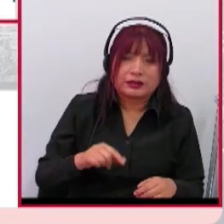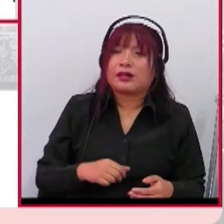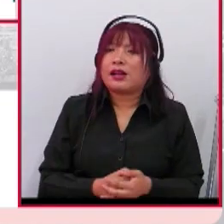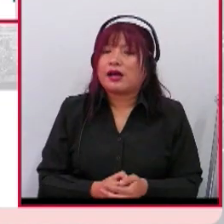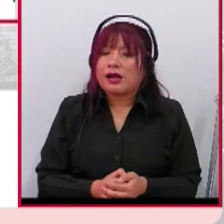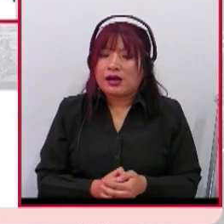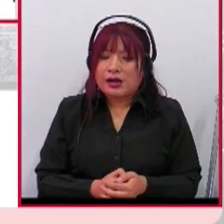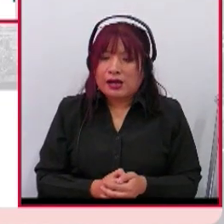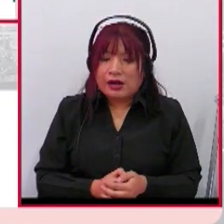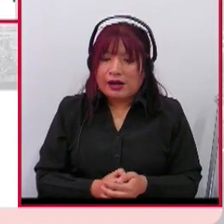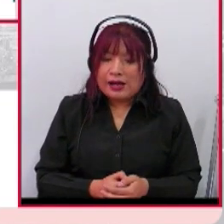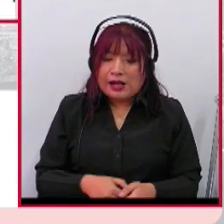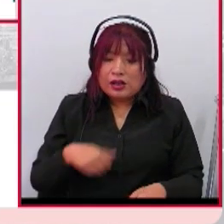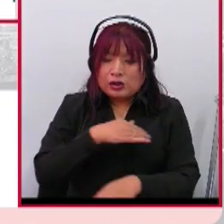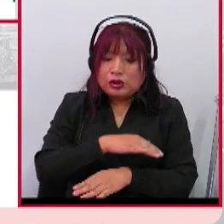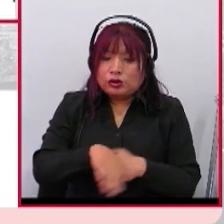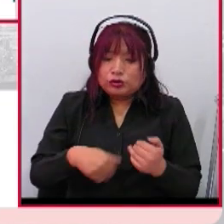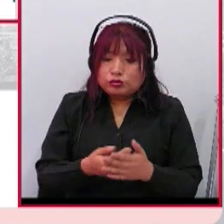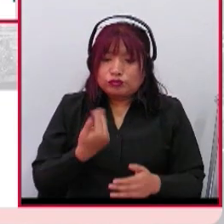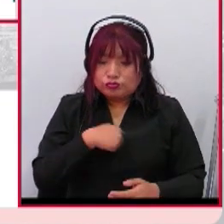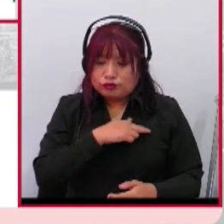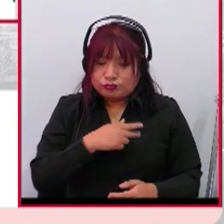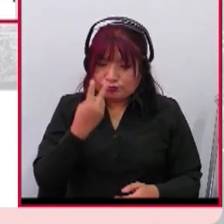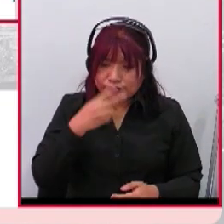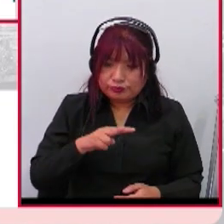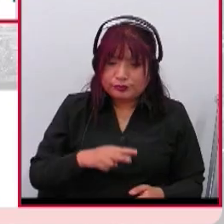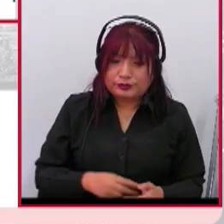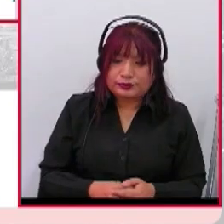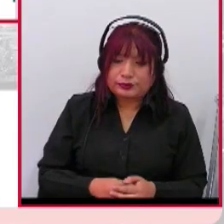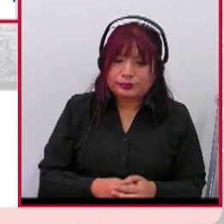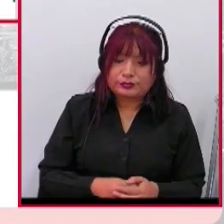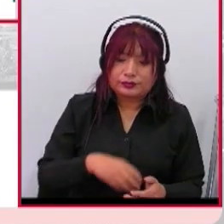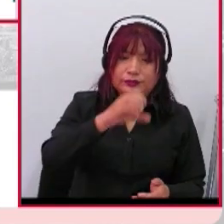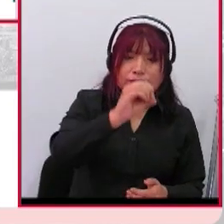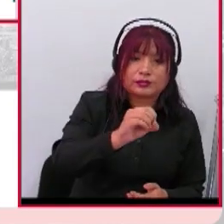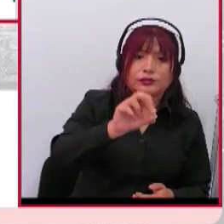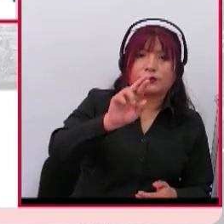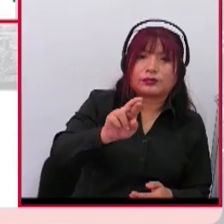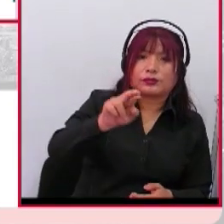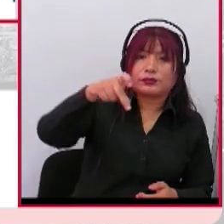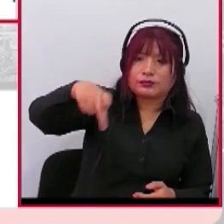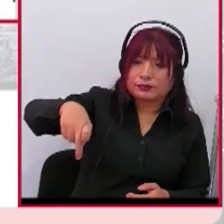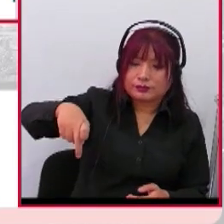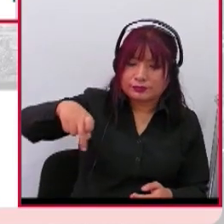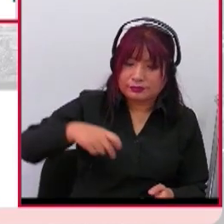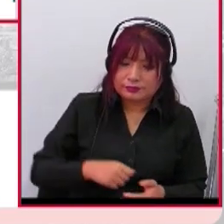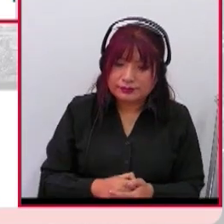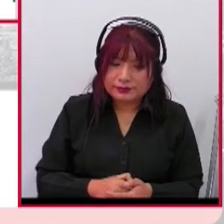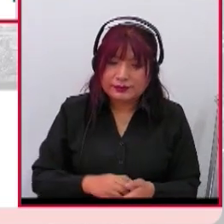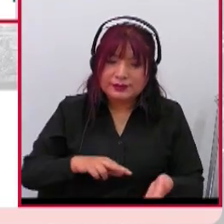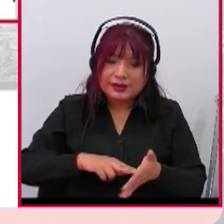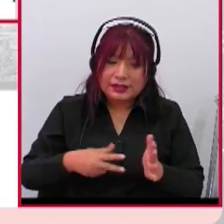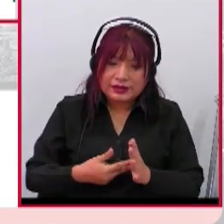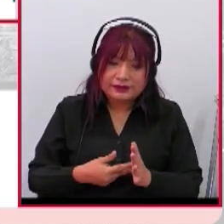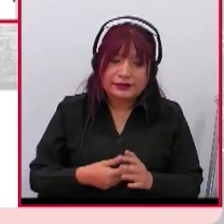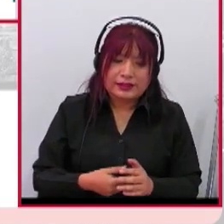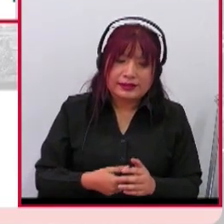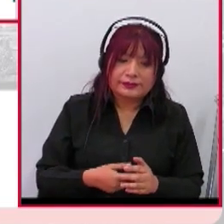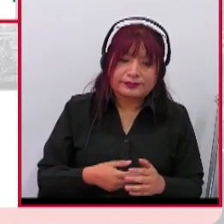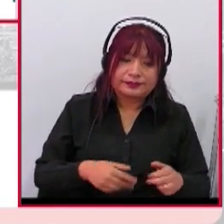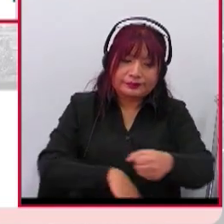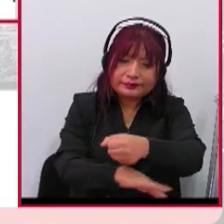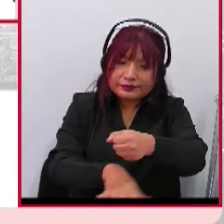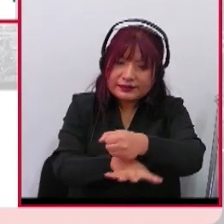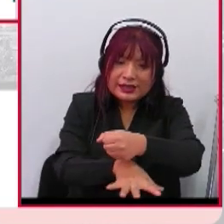La mayoría que hemos arrancado plantas conocemos el famoso ORP, el Operation Readiness Plan, que es la base